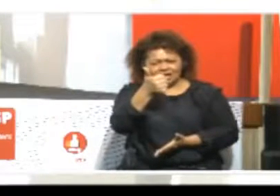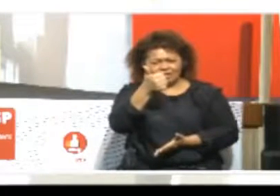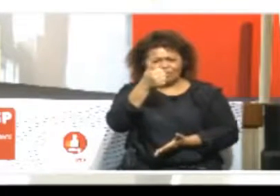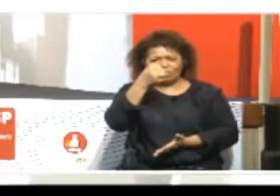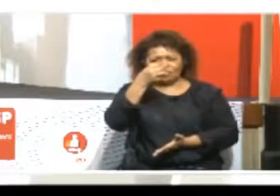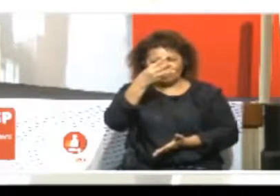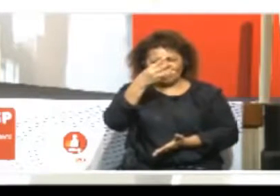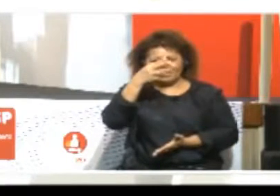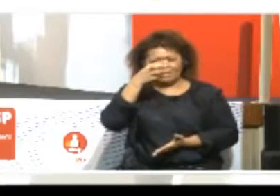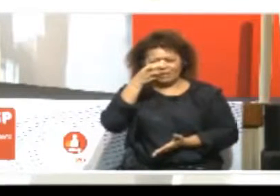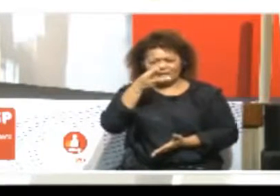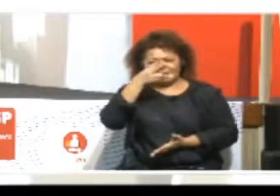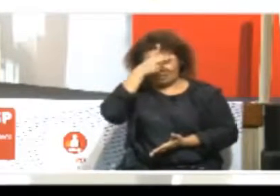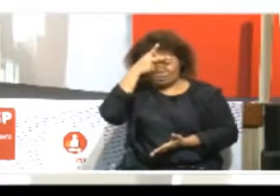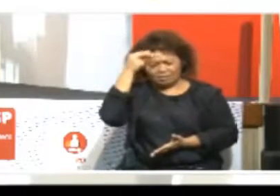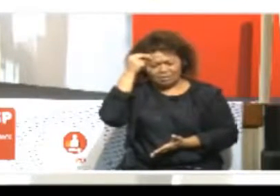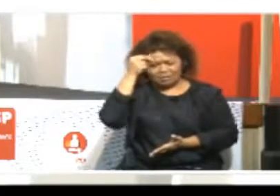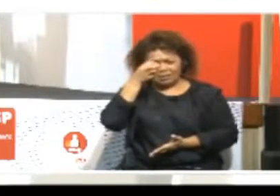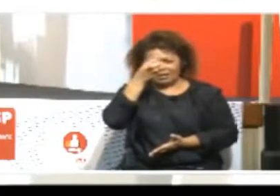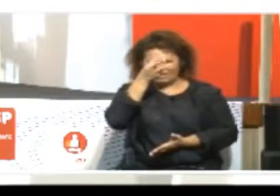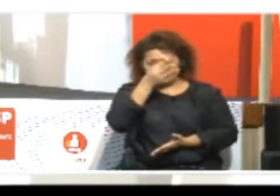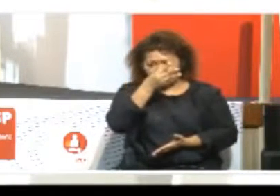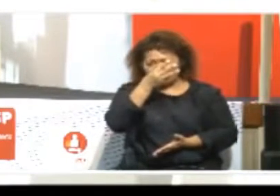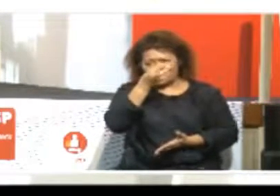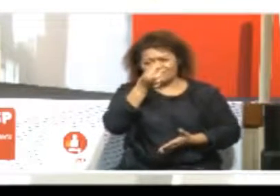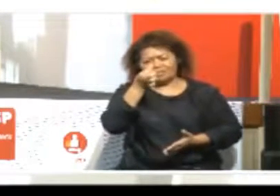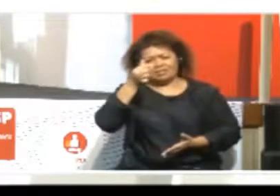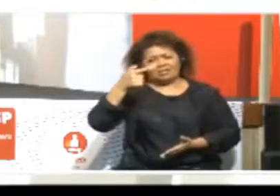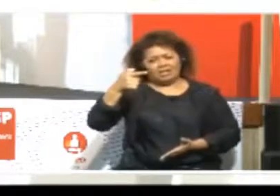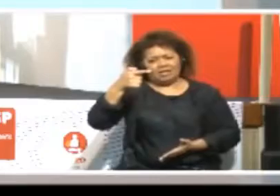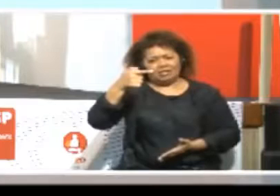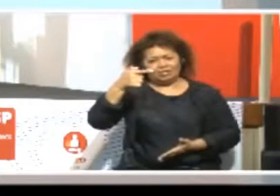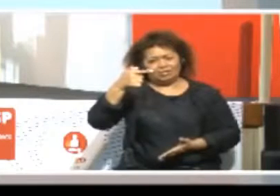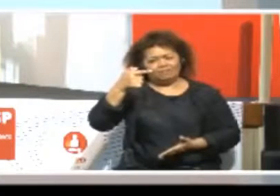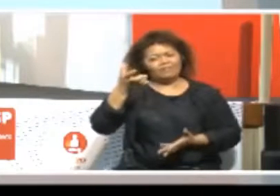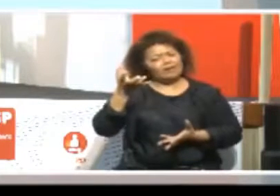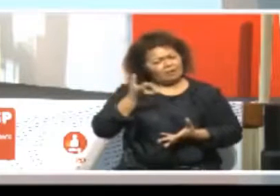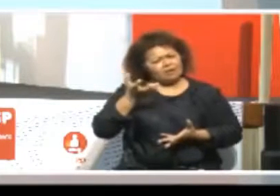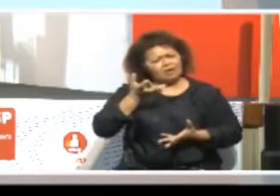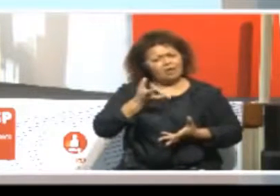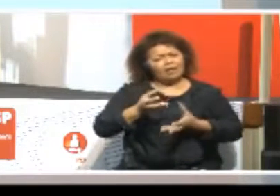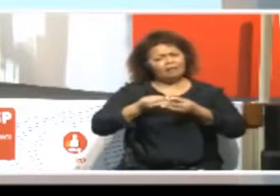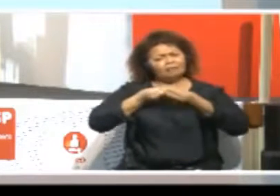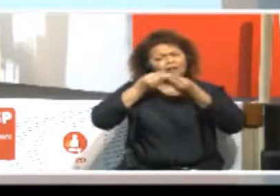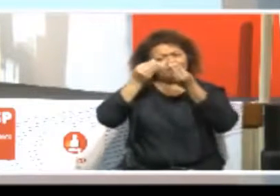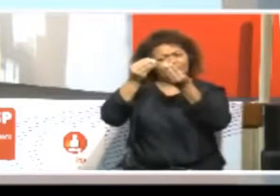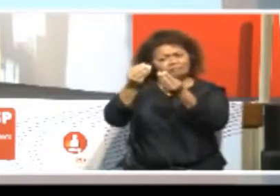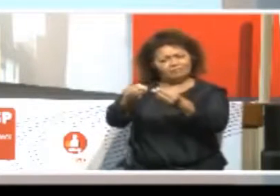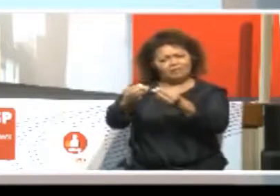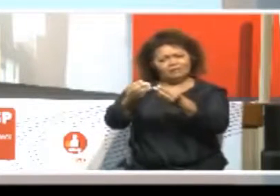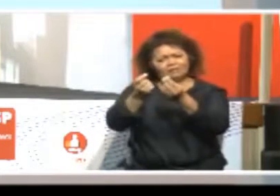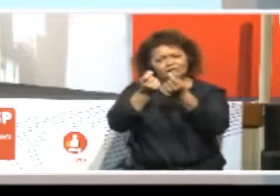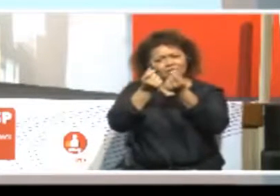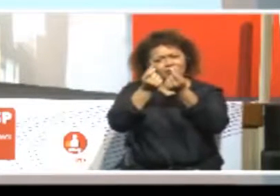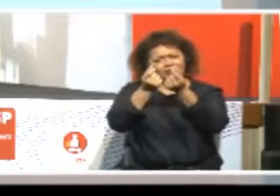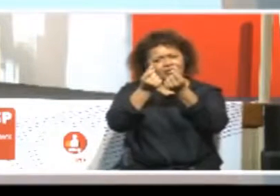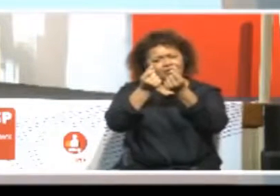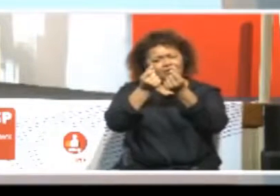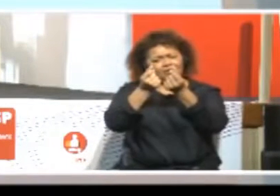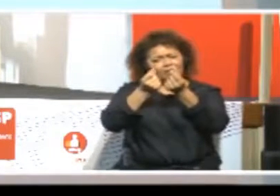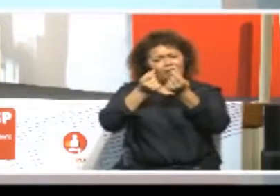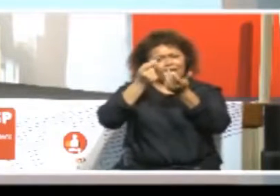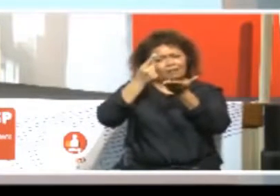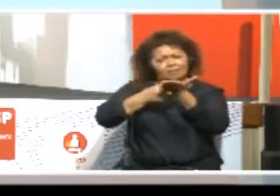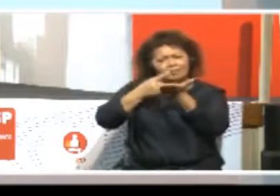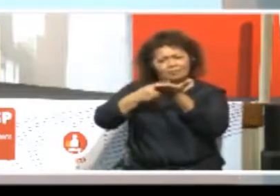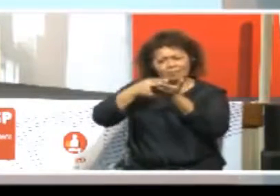143 alcaldes, 36 de ellos estuvieron dispuestos a delegar el dinero a la Asociación Regional de Municipios. Y